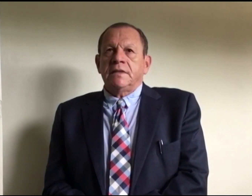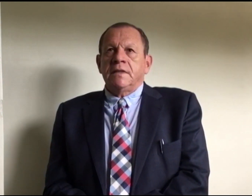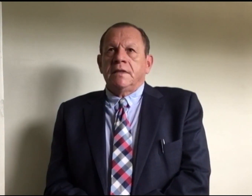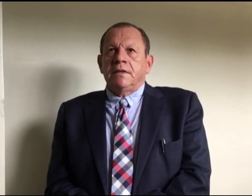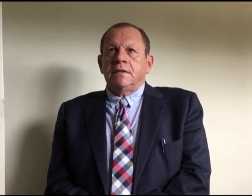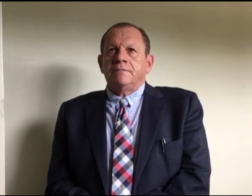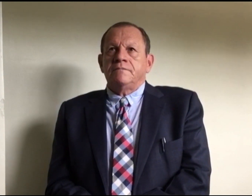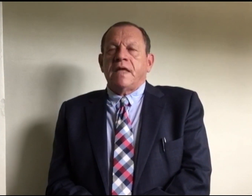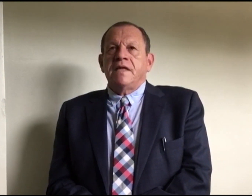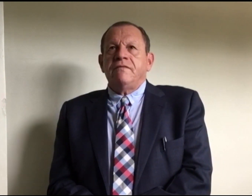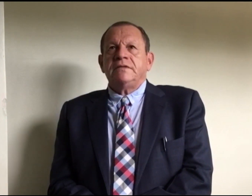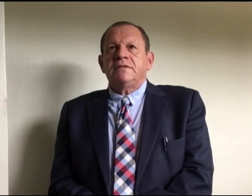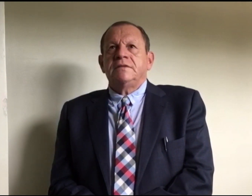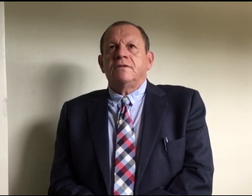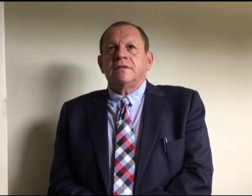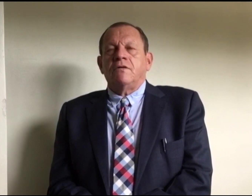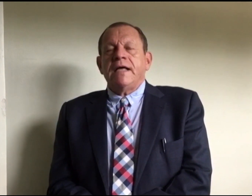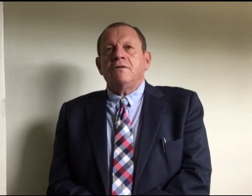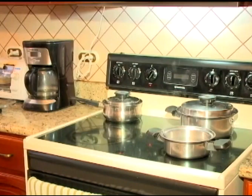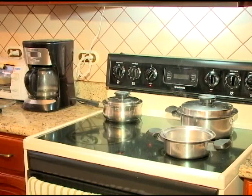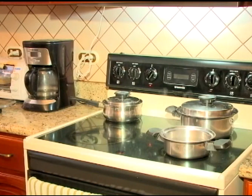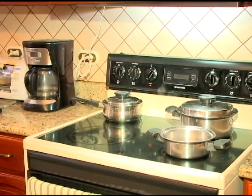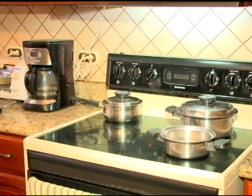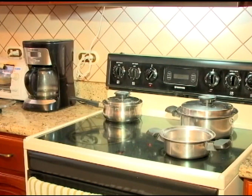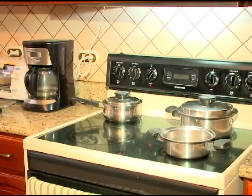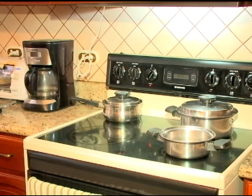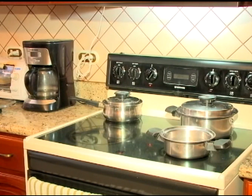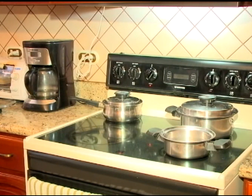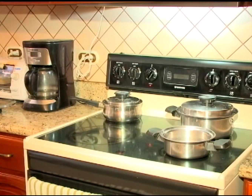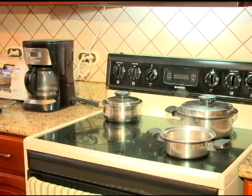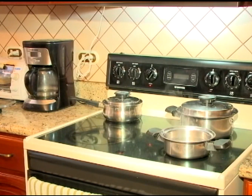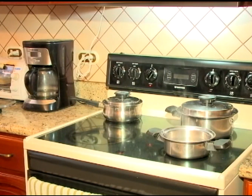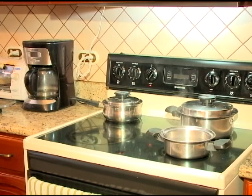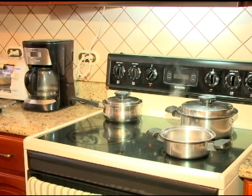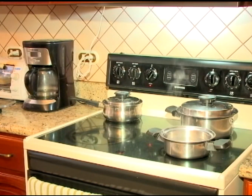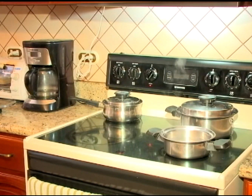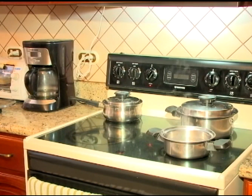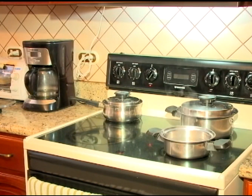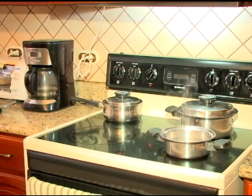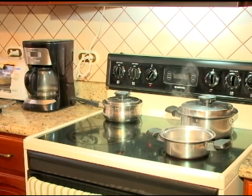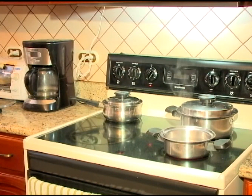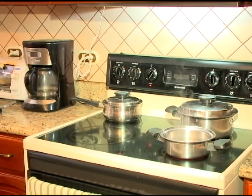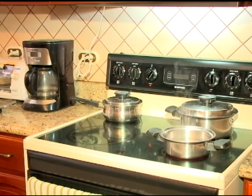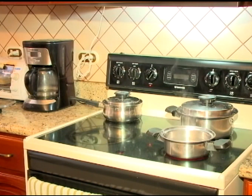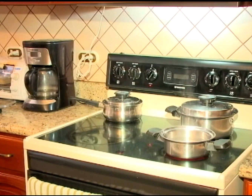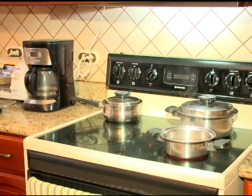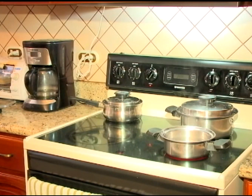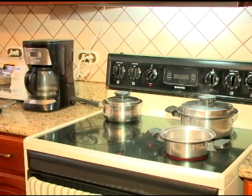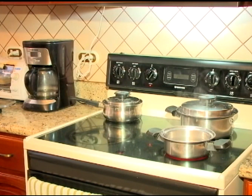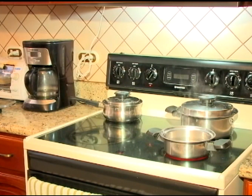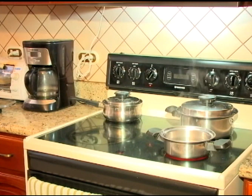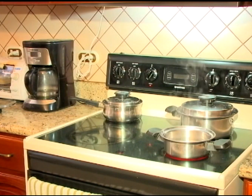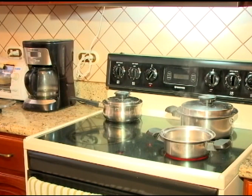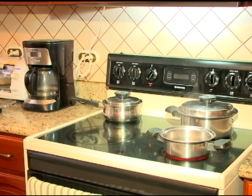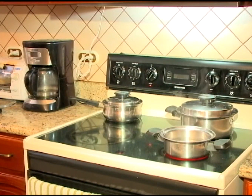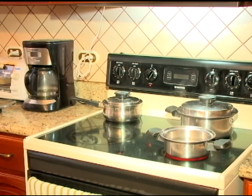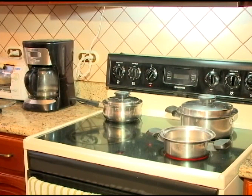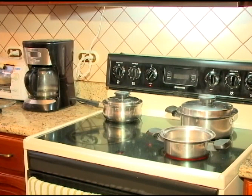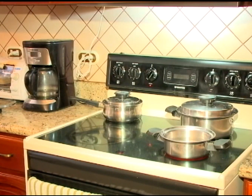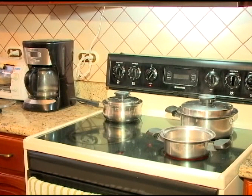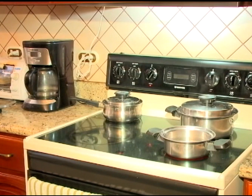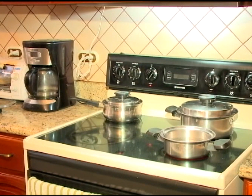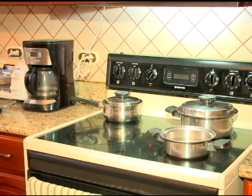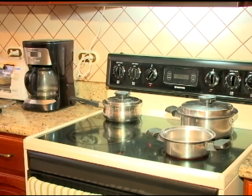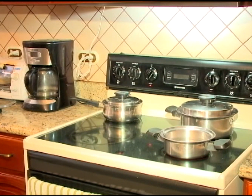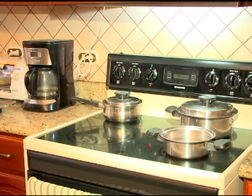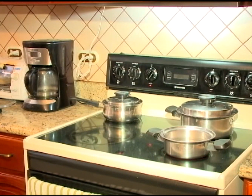las tarifas de los abonados. El gerente general de Coneléctrica, Ceric Rojas, hizo un llamado a los